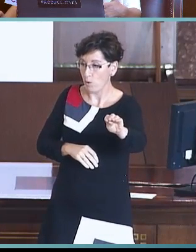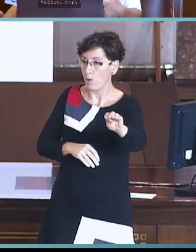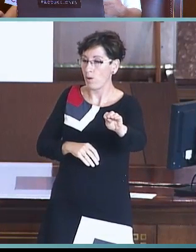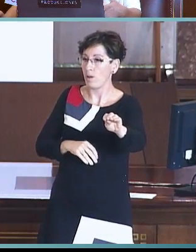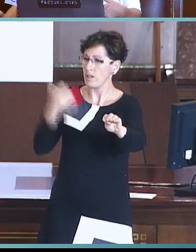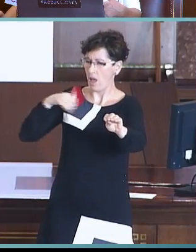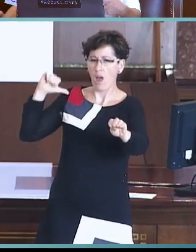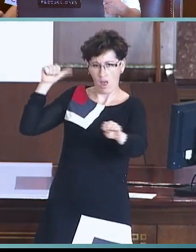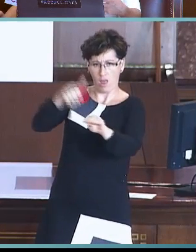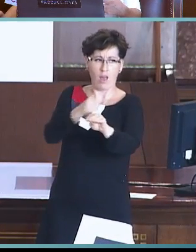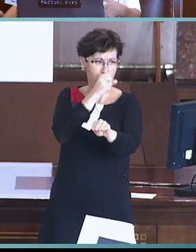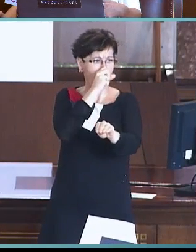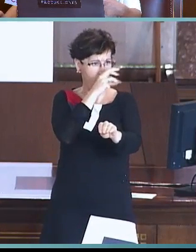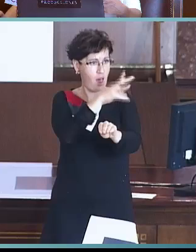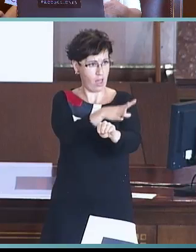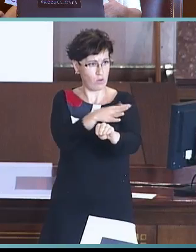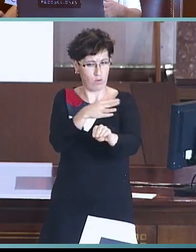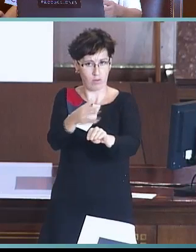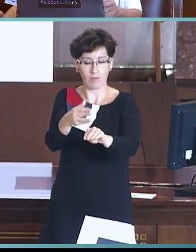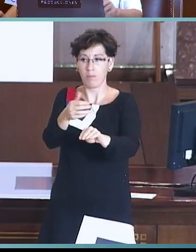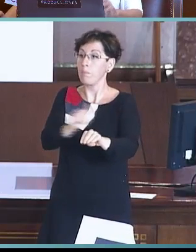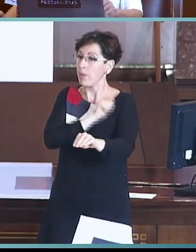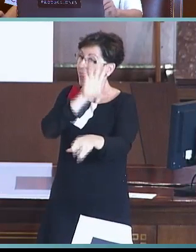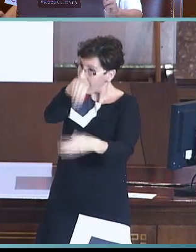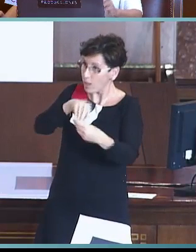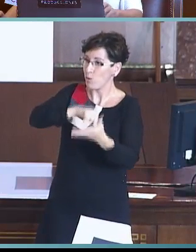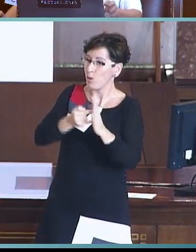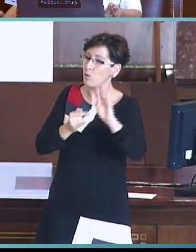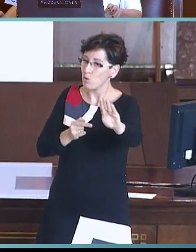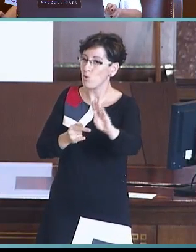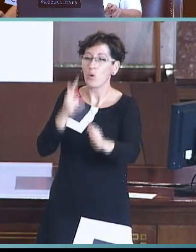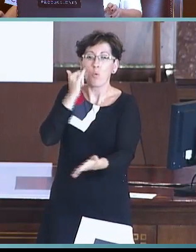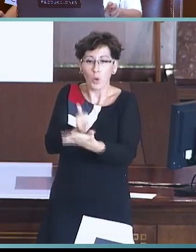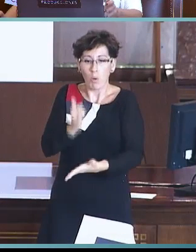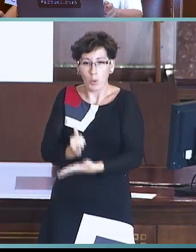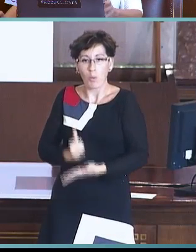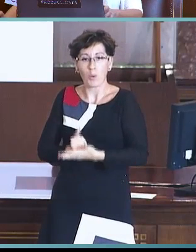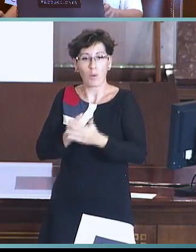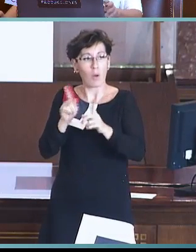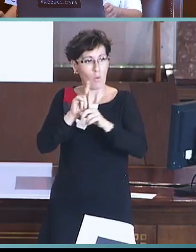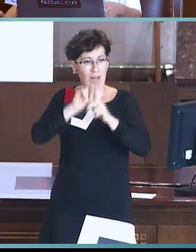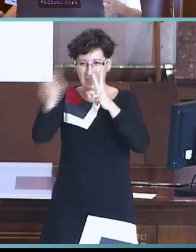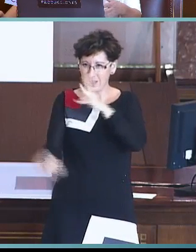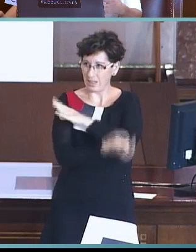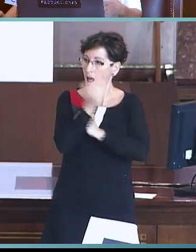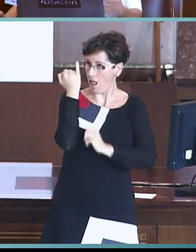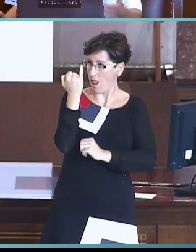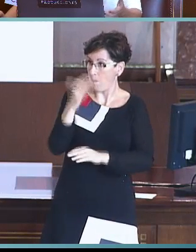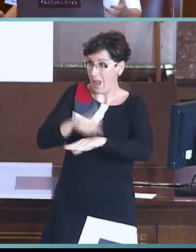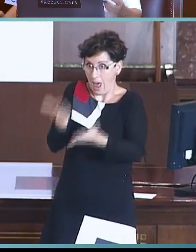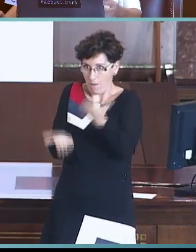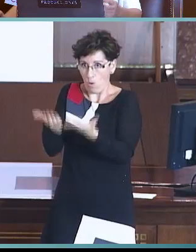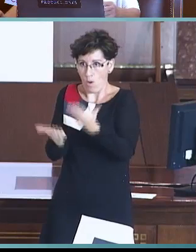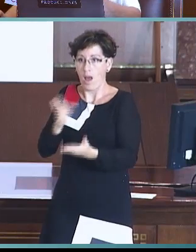unos años desarrollando una batería de pruebas para evaluar la lengua escrita. Entonces, dentro de esta batería